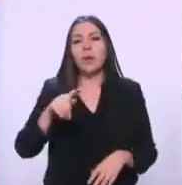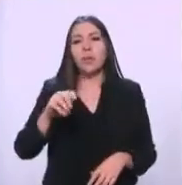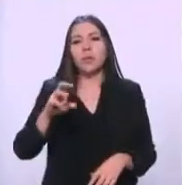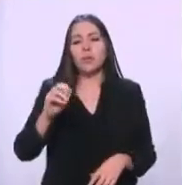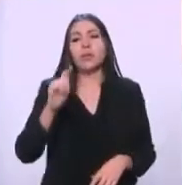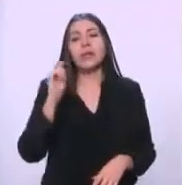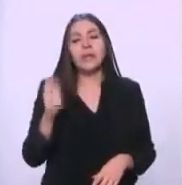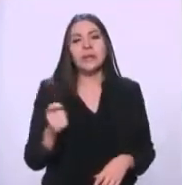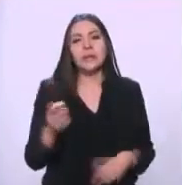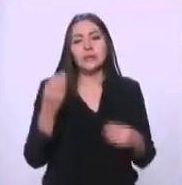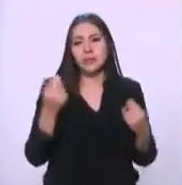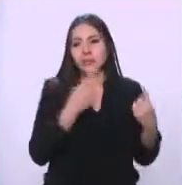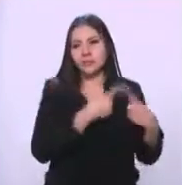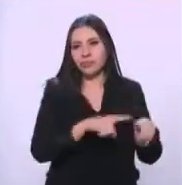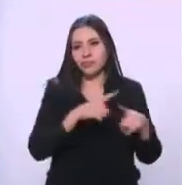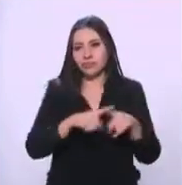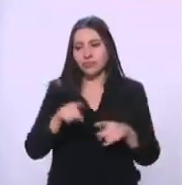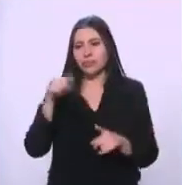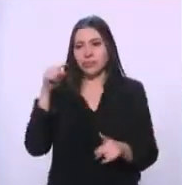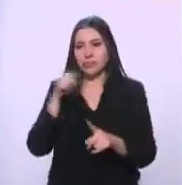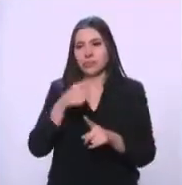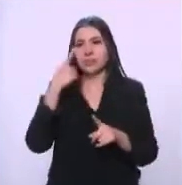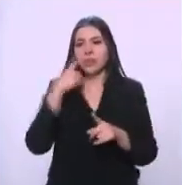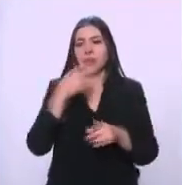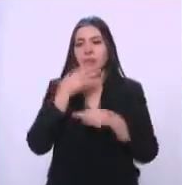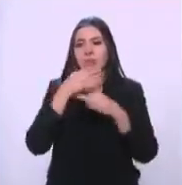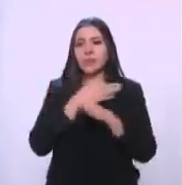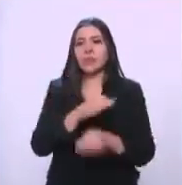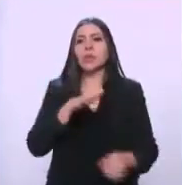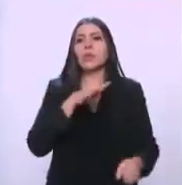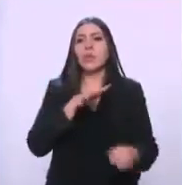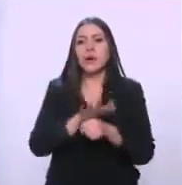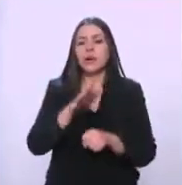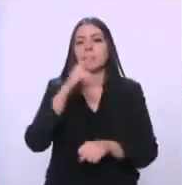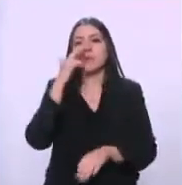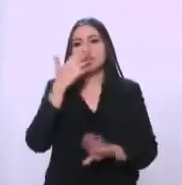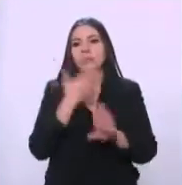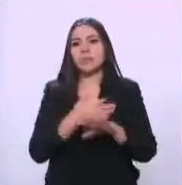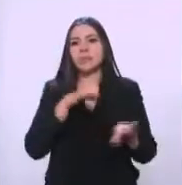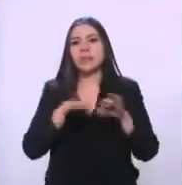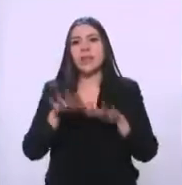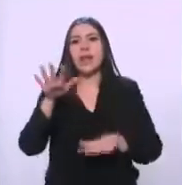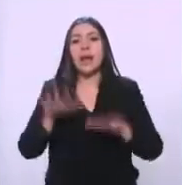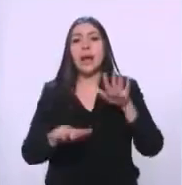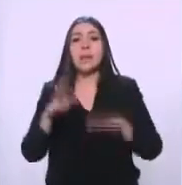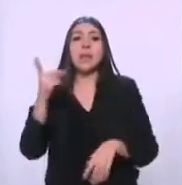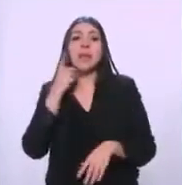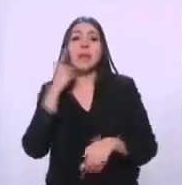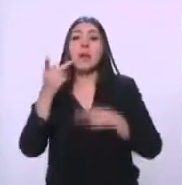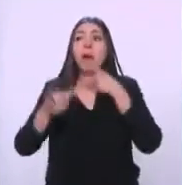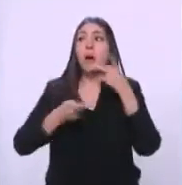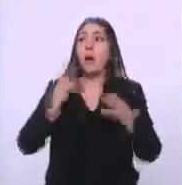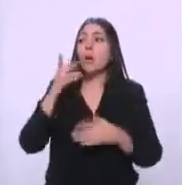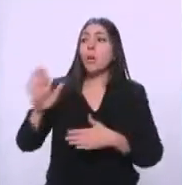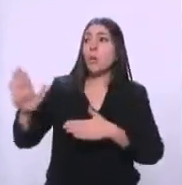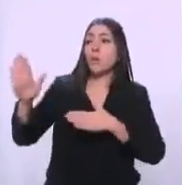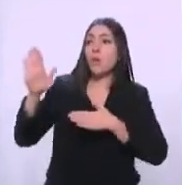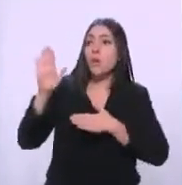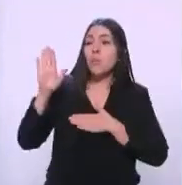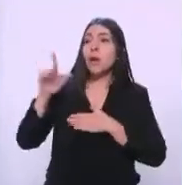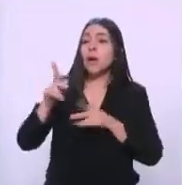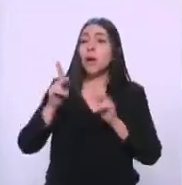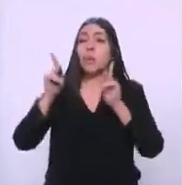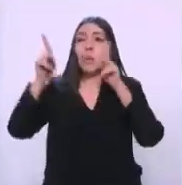pues mucho de ello se basó en dar a conocer cuáles eran las funciones? Porque pues luego los diputados te prometen el puente y les dicen que no hay río, y te